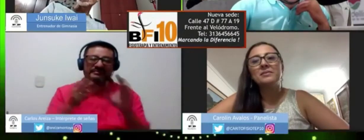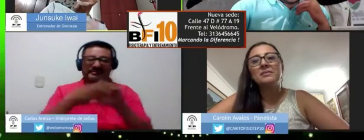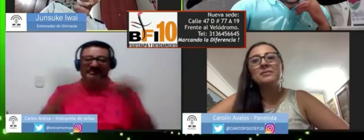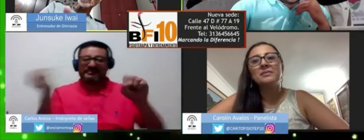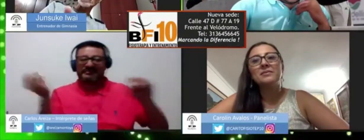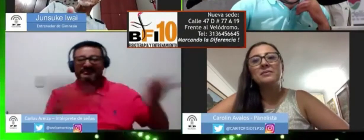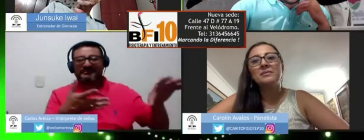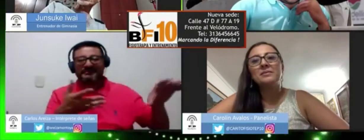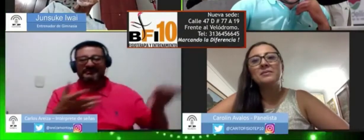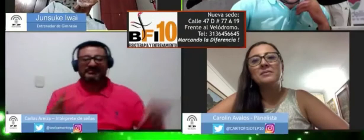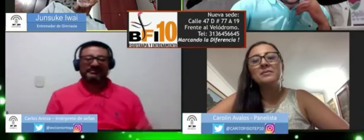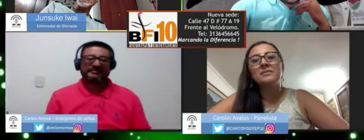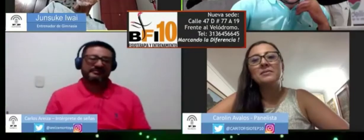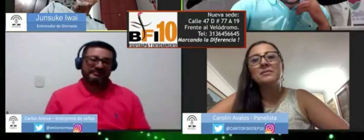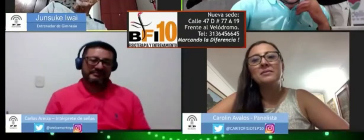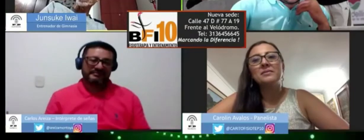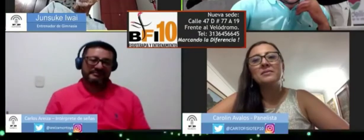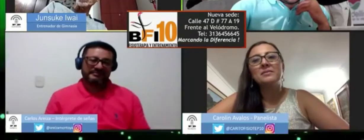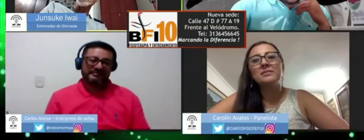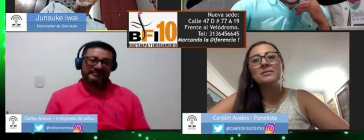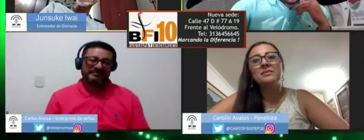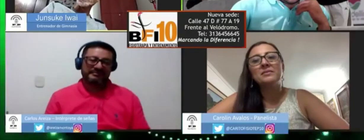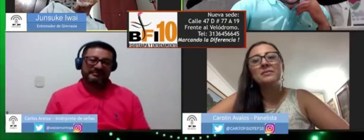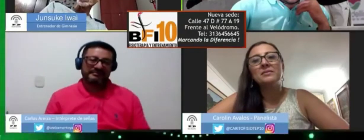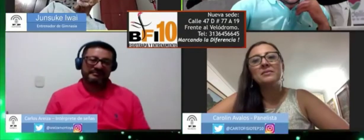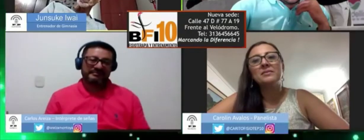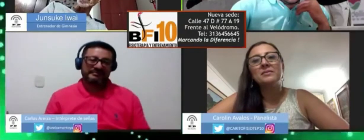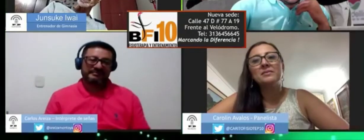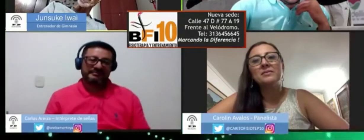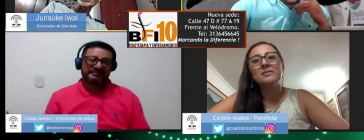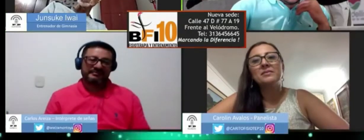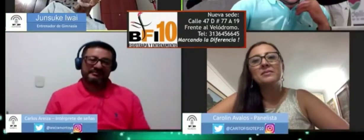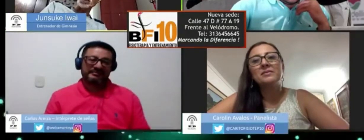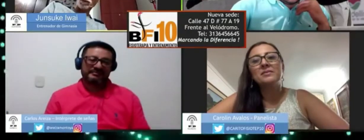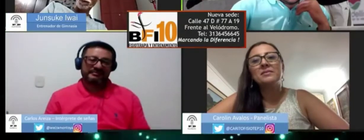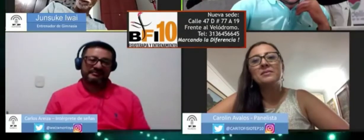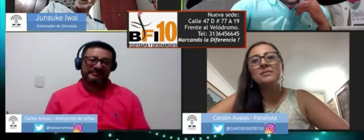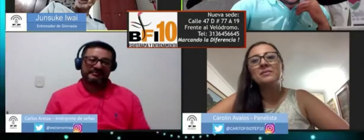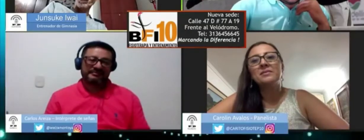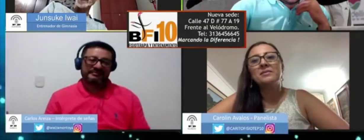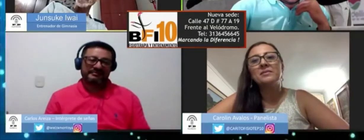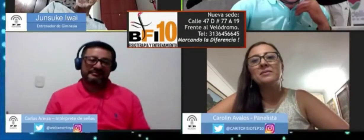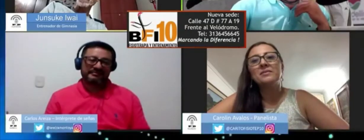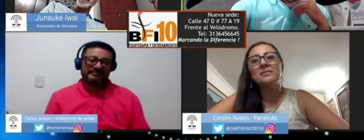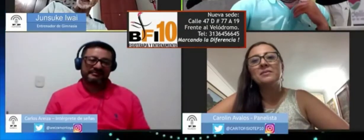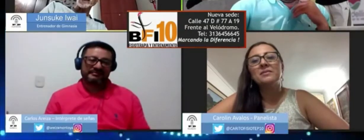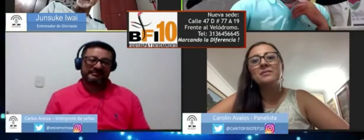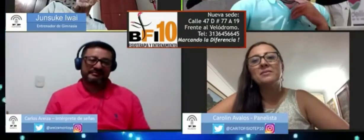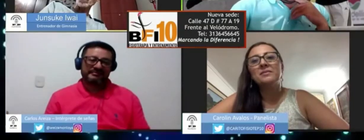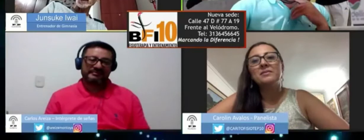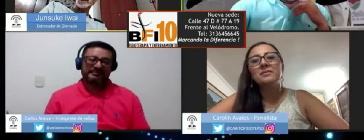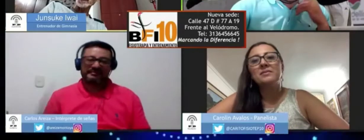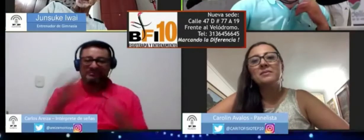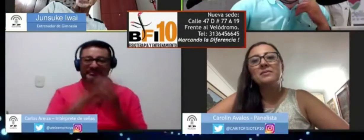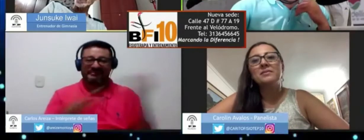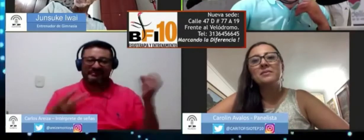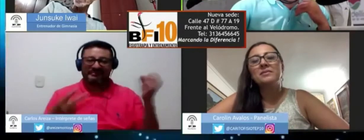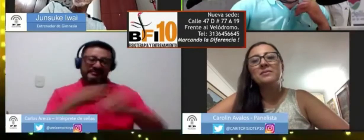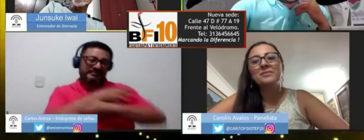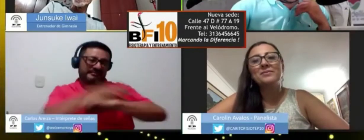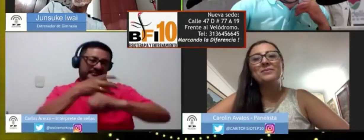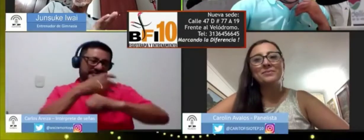Entonces toca retirar porque no puede ver dos actividades tan fuertes.